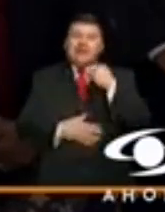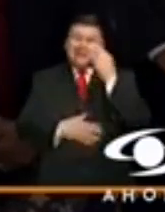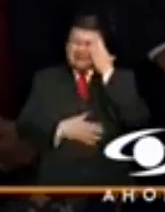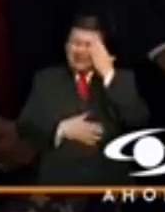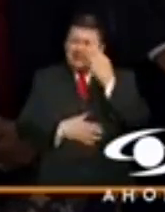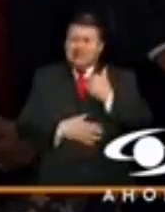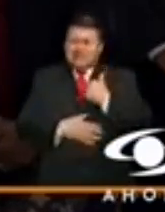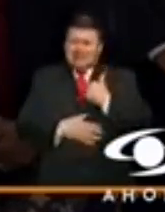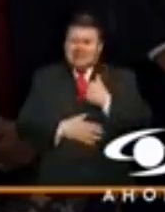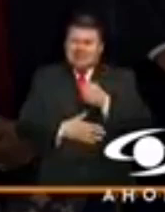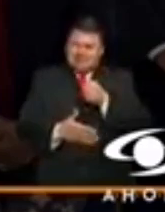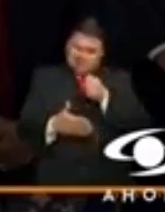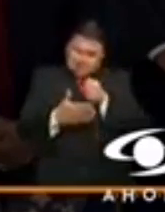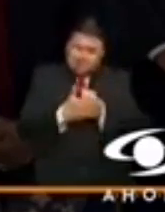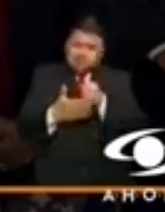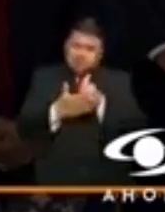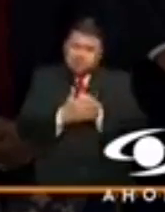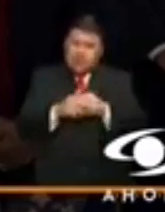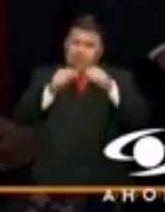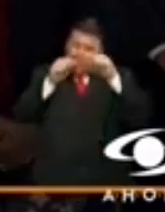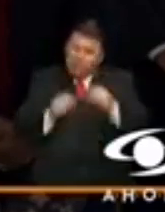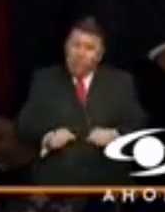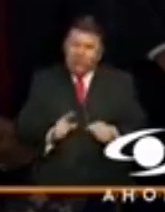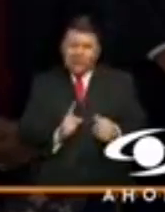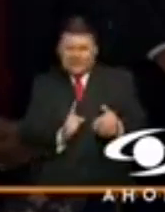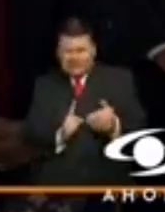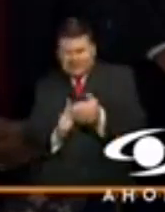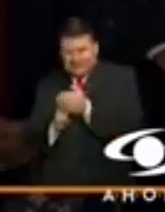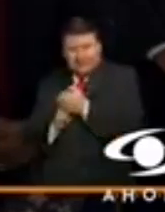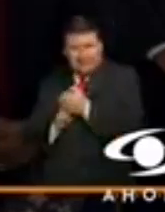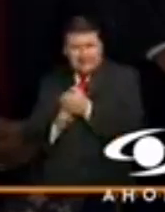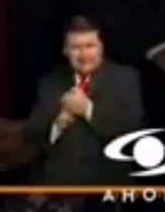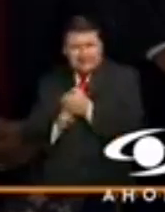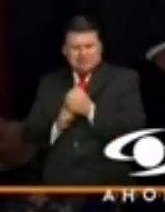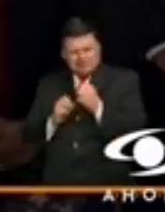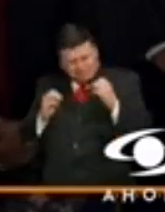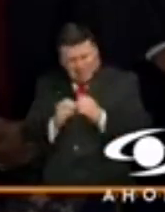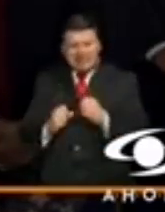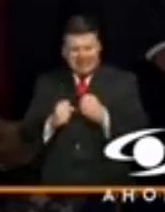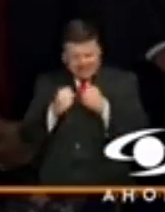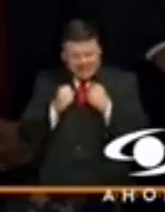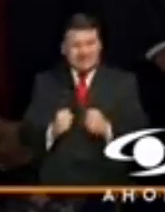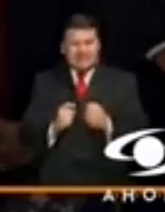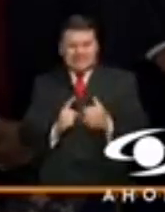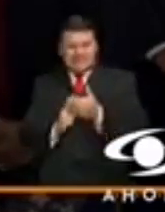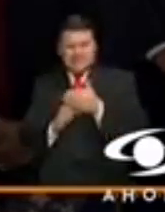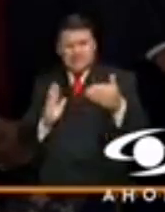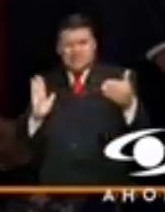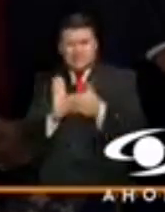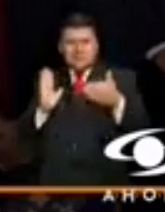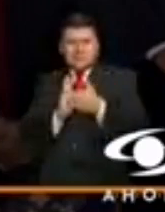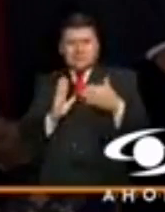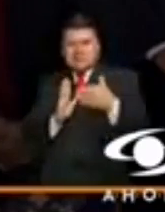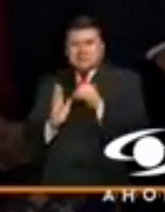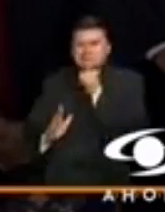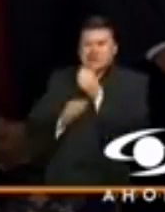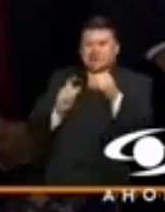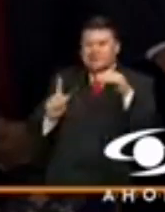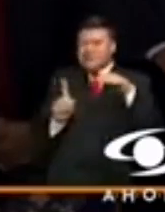reto el que podamos proteger, aún con mayor vigor, a quienes ataca con más